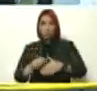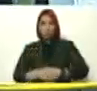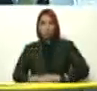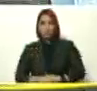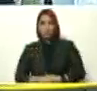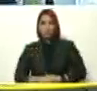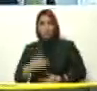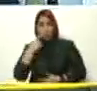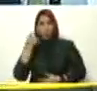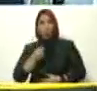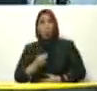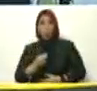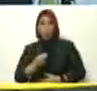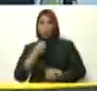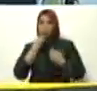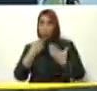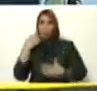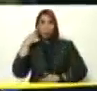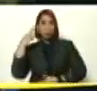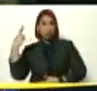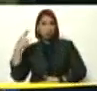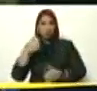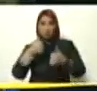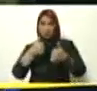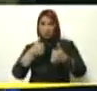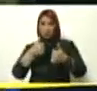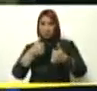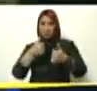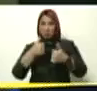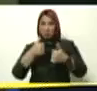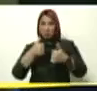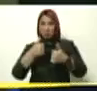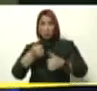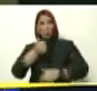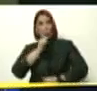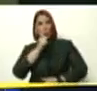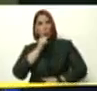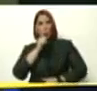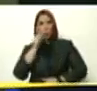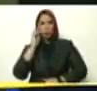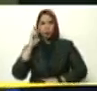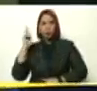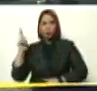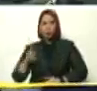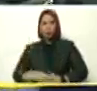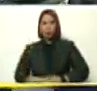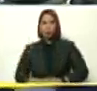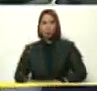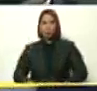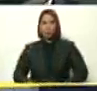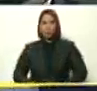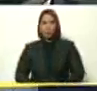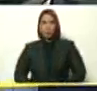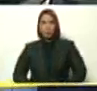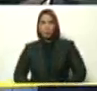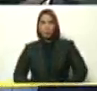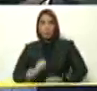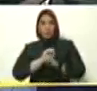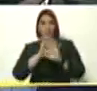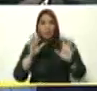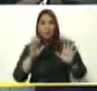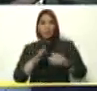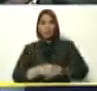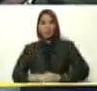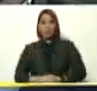El hombre es un showman en el radio. Se echa sus tragos en medio del programa. Para aclarar la voz, sus